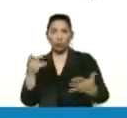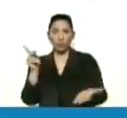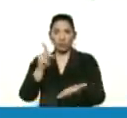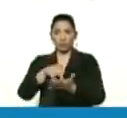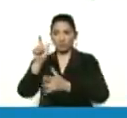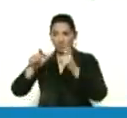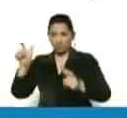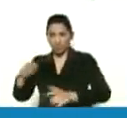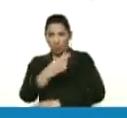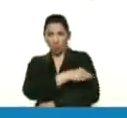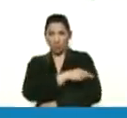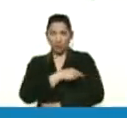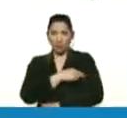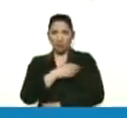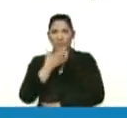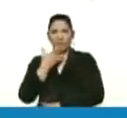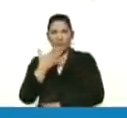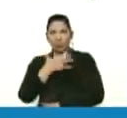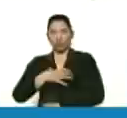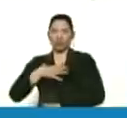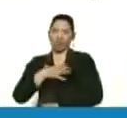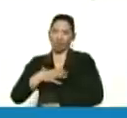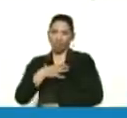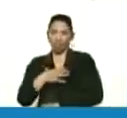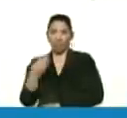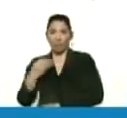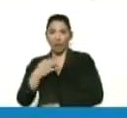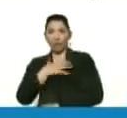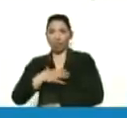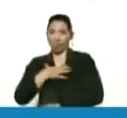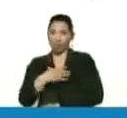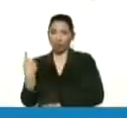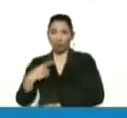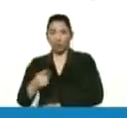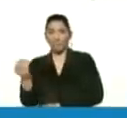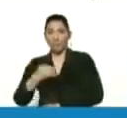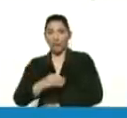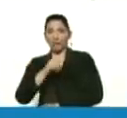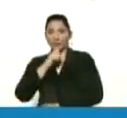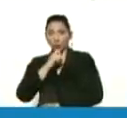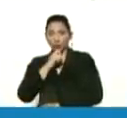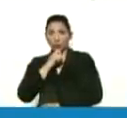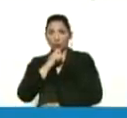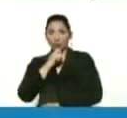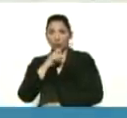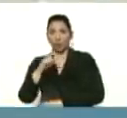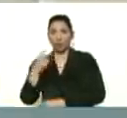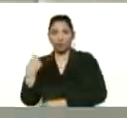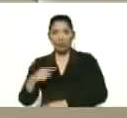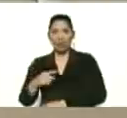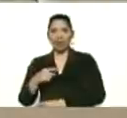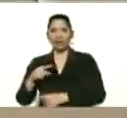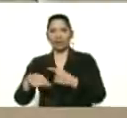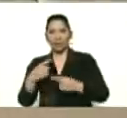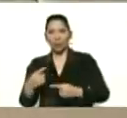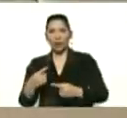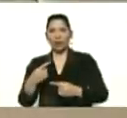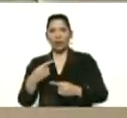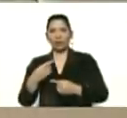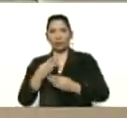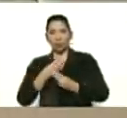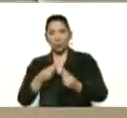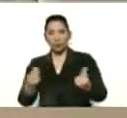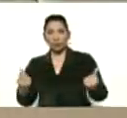hospital, generalmente llega con síntomas, y mientras más síntomas tenga, más dificultades va a tener luego para la recuperación. En cambio, si